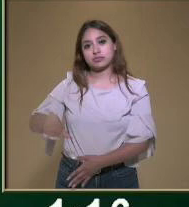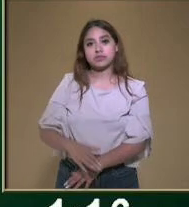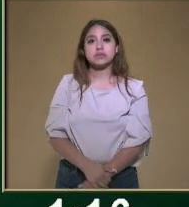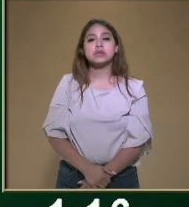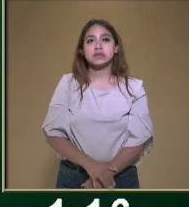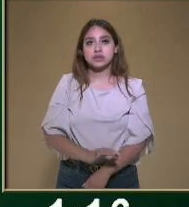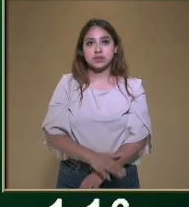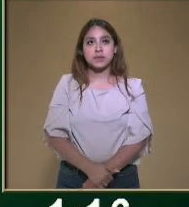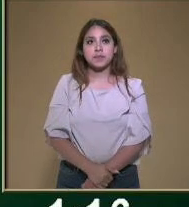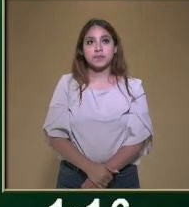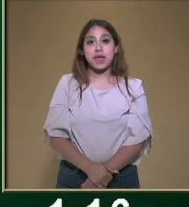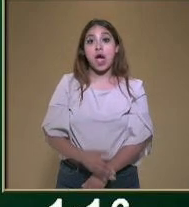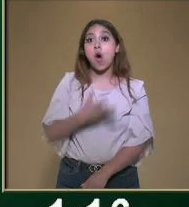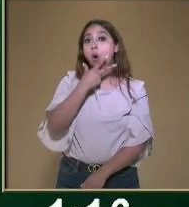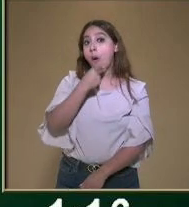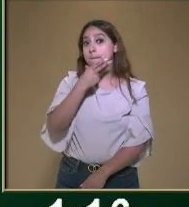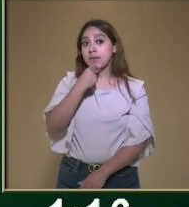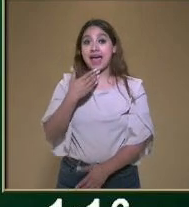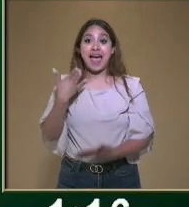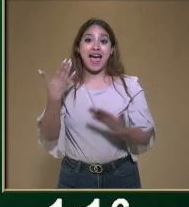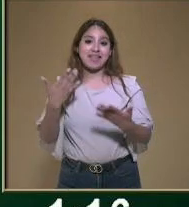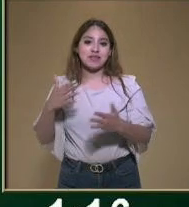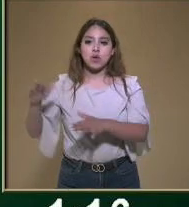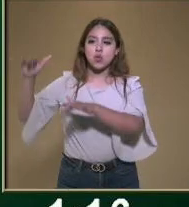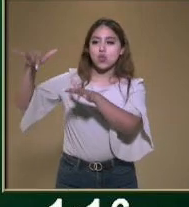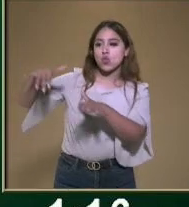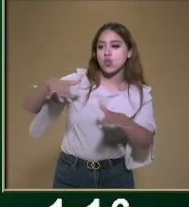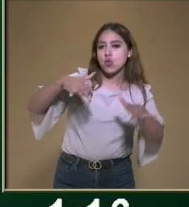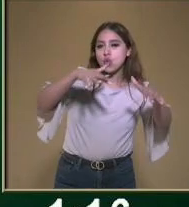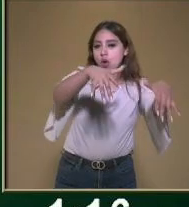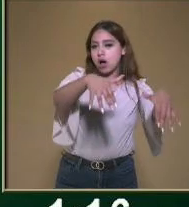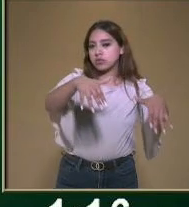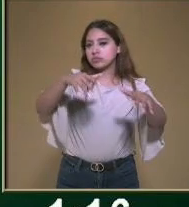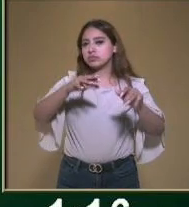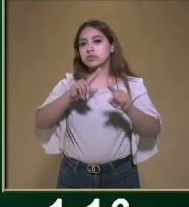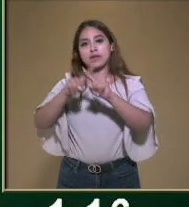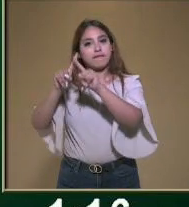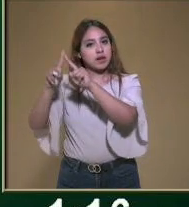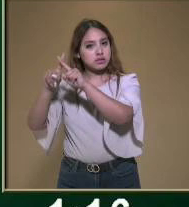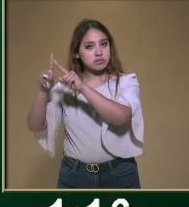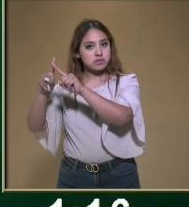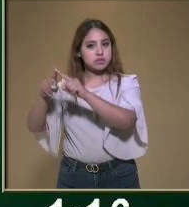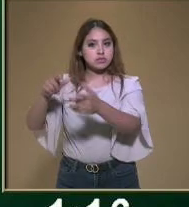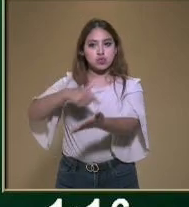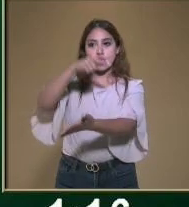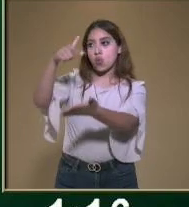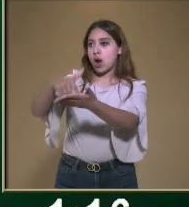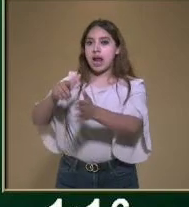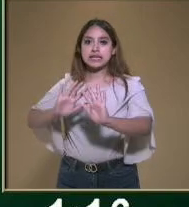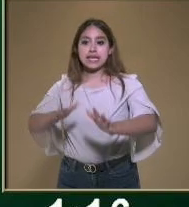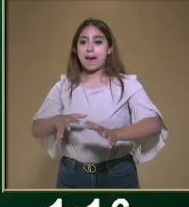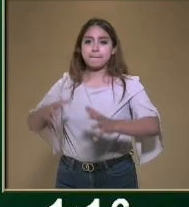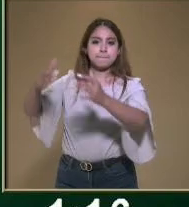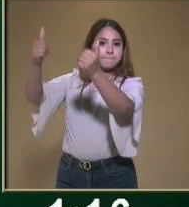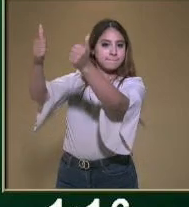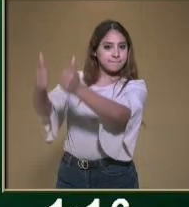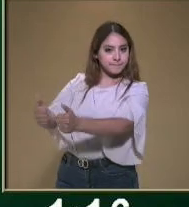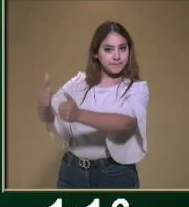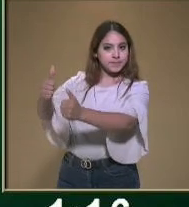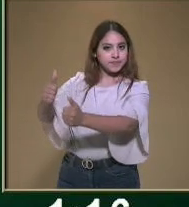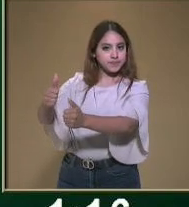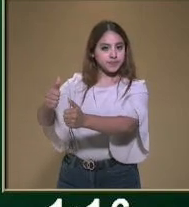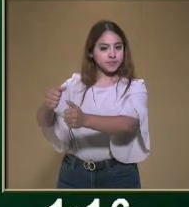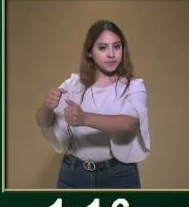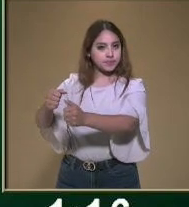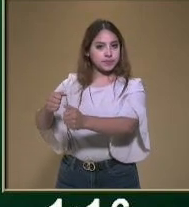hombre anteriormente era nómada, pero cuando ya empezó a establecerse en un lugar, pues esto lo hizo a